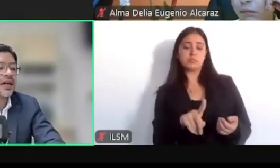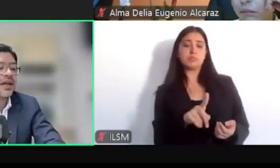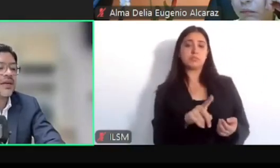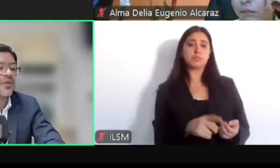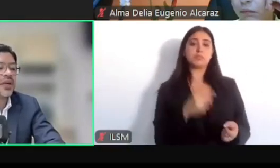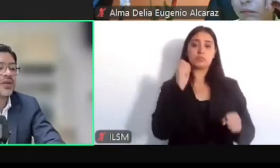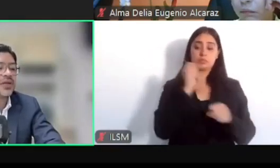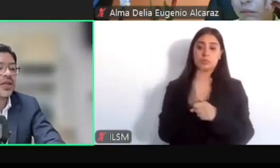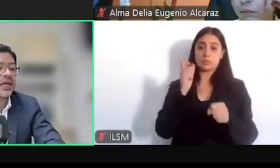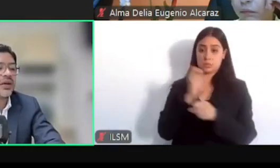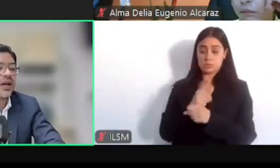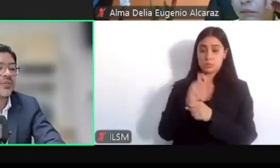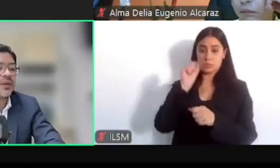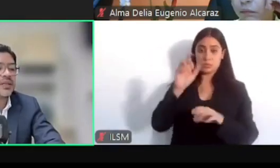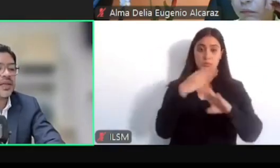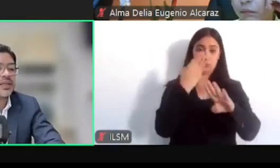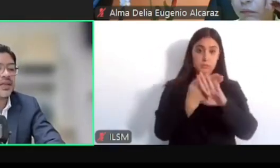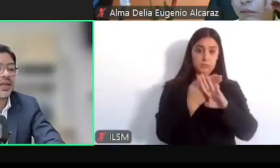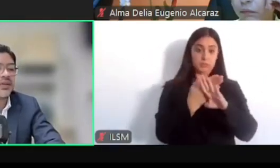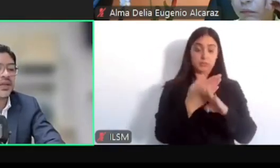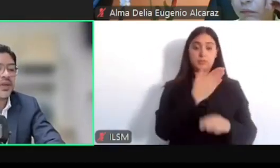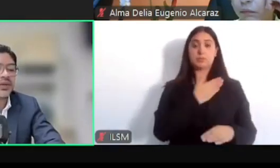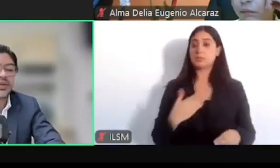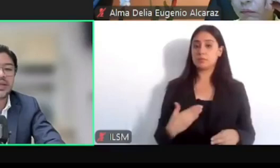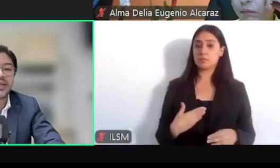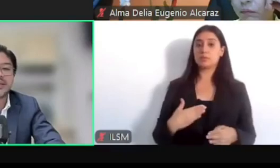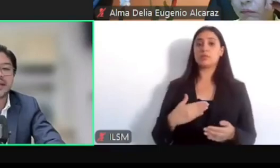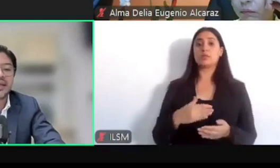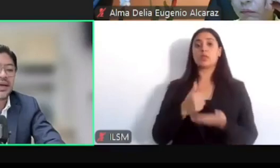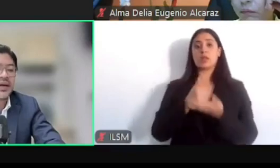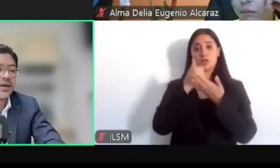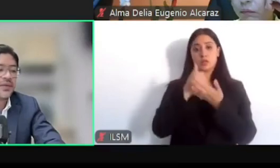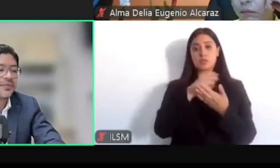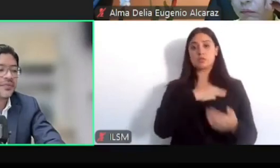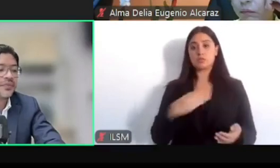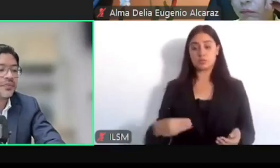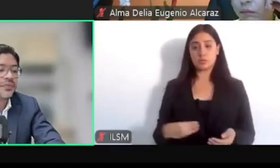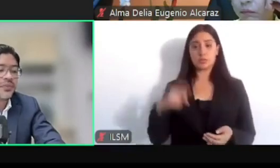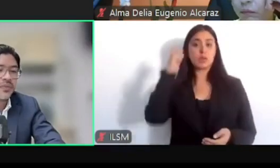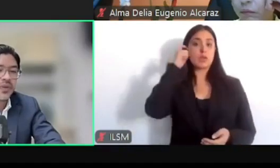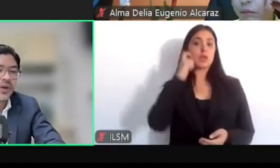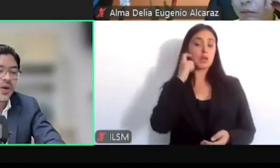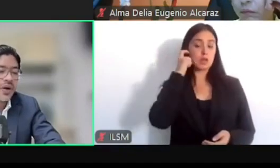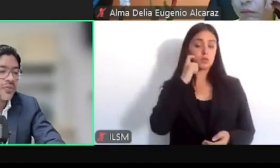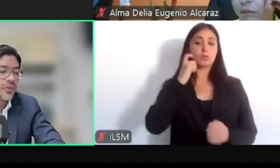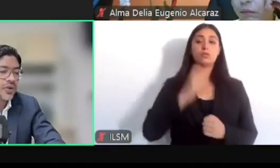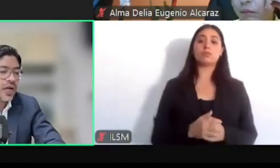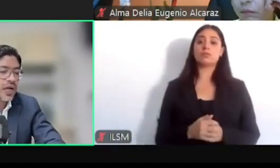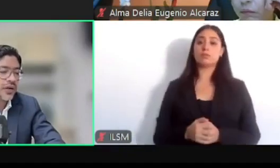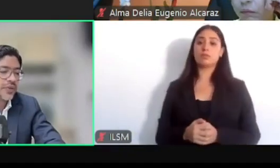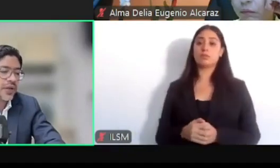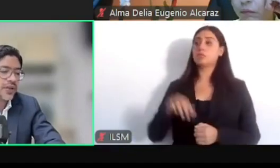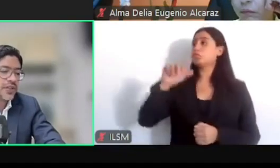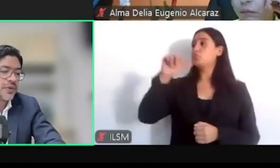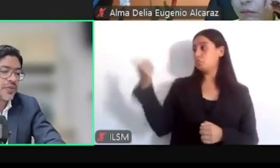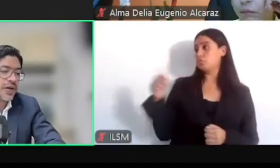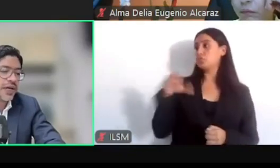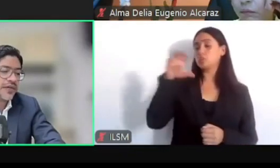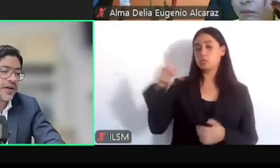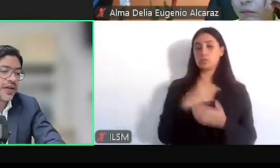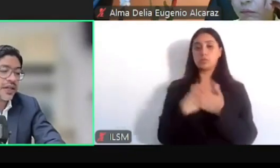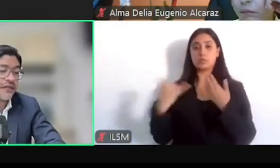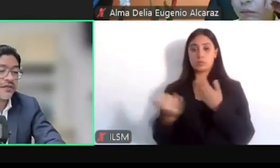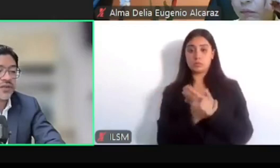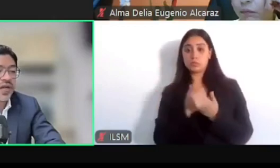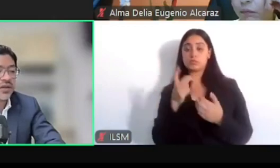identifica la impugnación del cargo a la presidencia del ayuntamiento de tcla de Guerrero por otro lado en el proyecto se propone